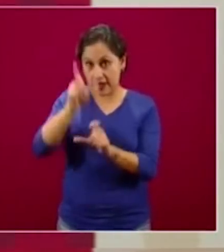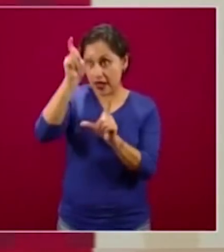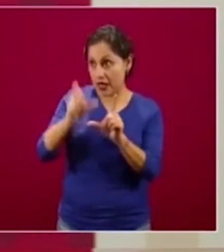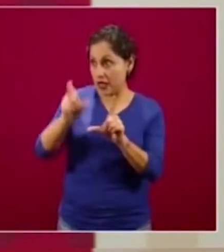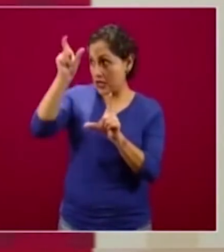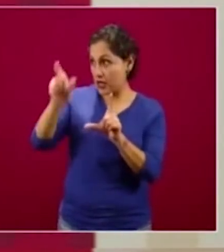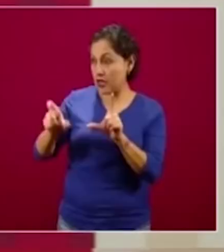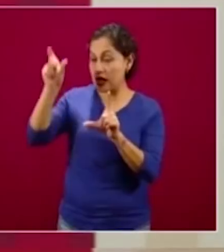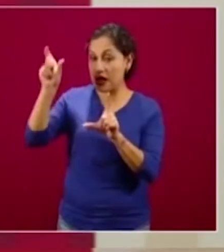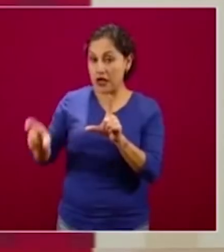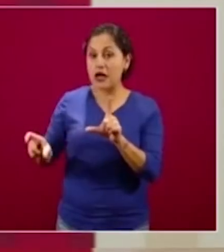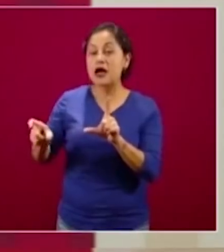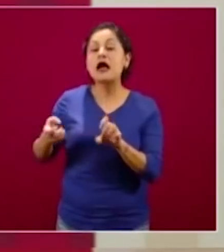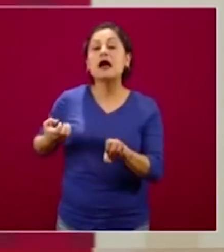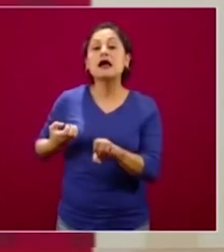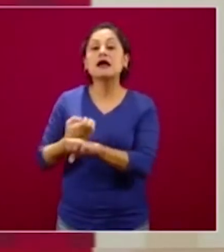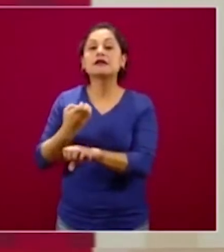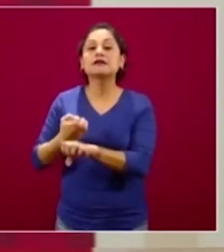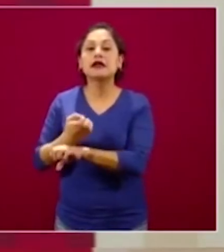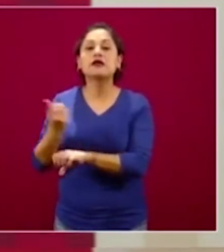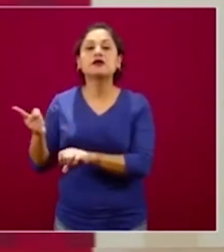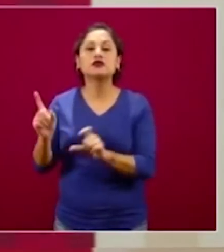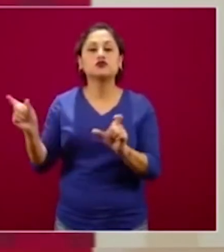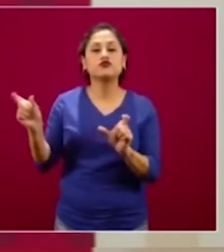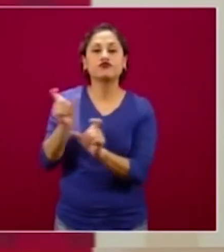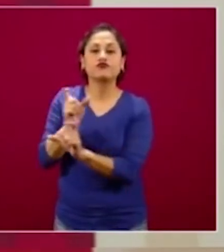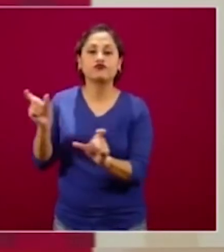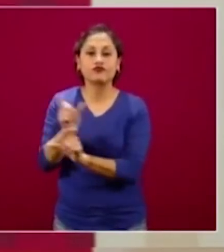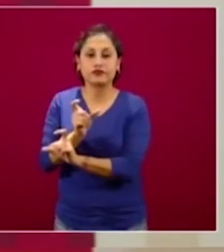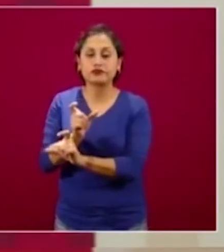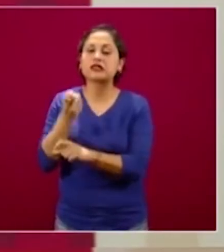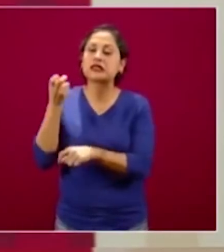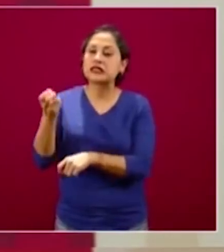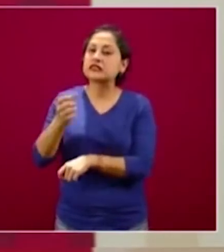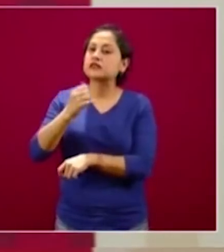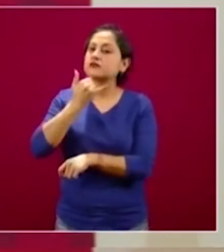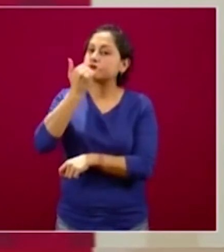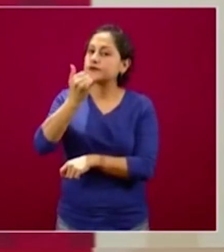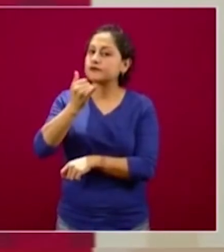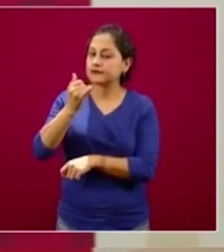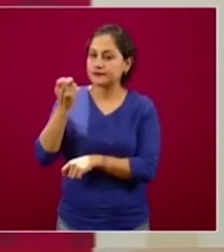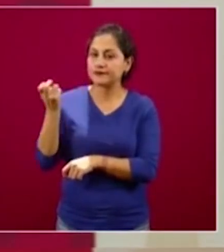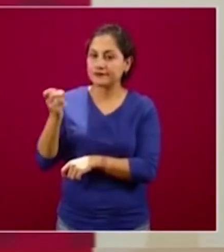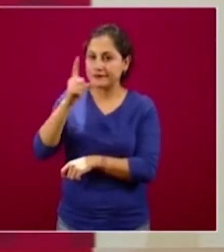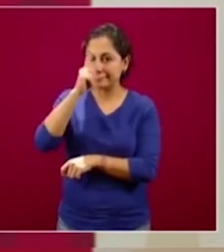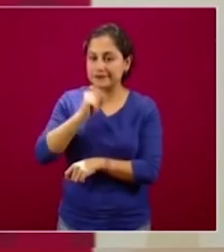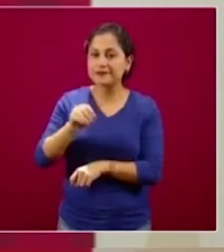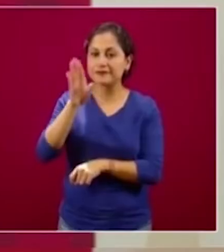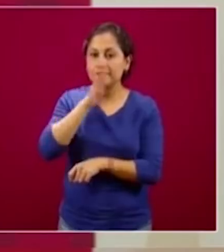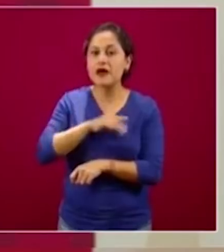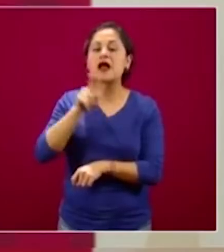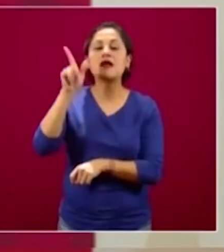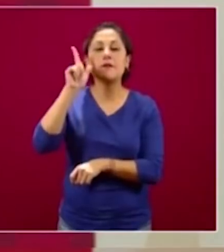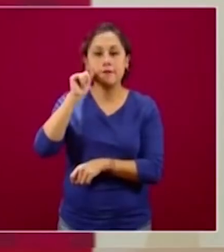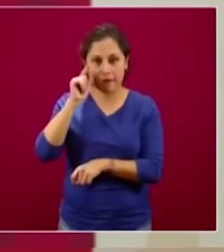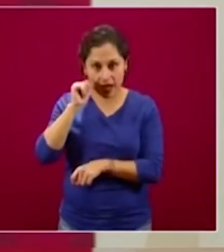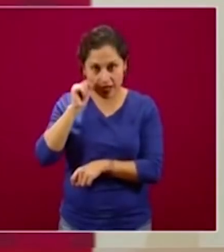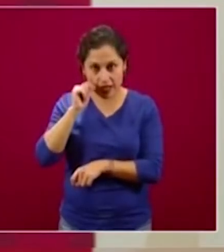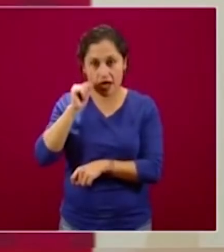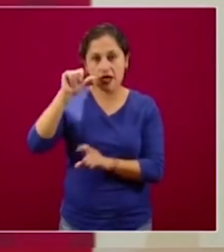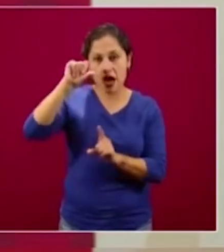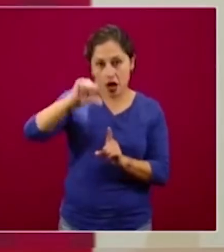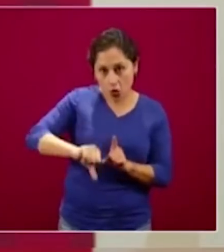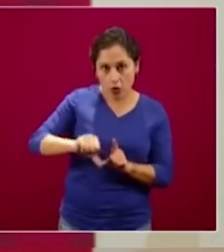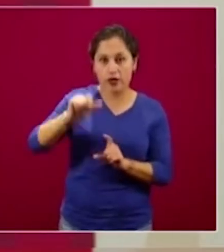de acuerdo a su intensidad es errónea, la etiqueta es errónea, el orden es el mismo. Mañana presentaremos la de hoy y